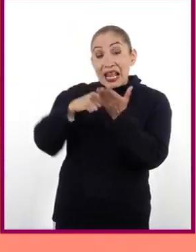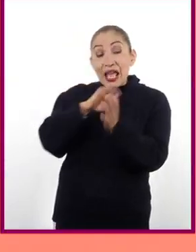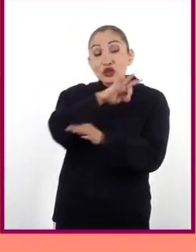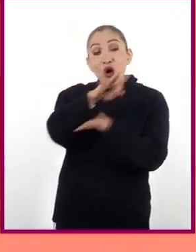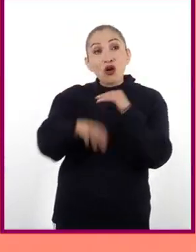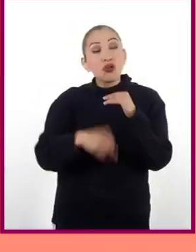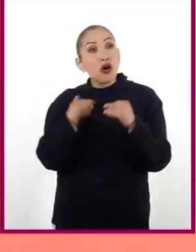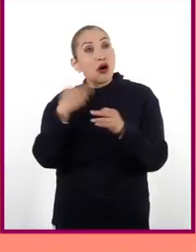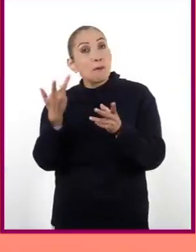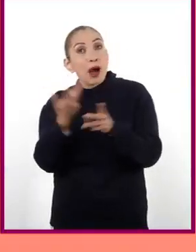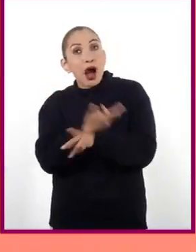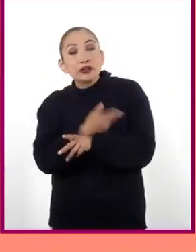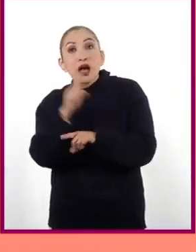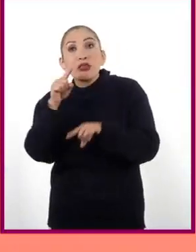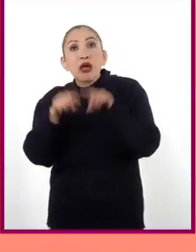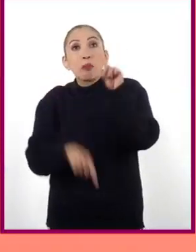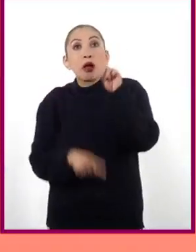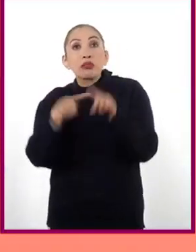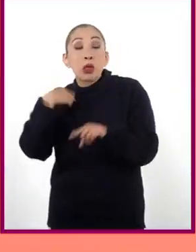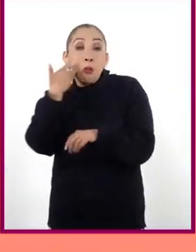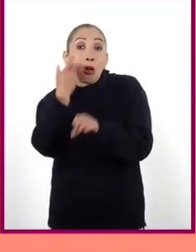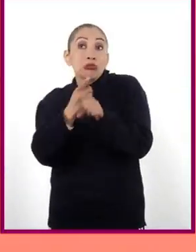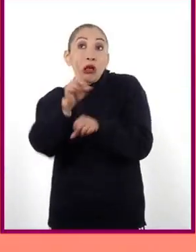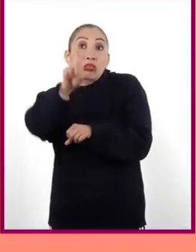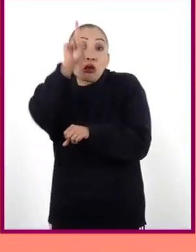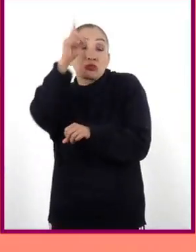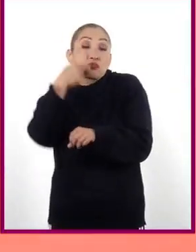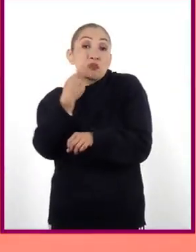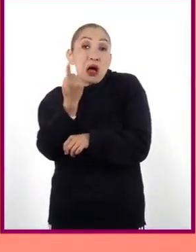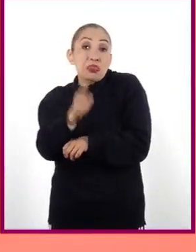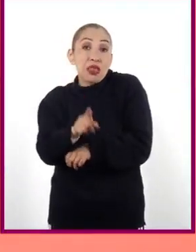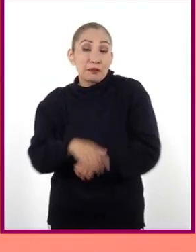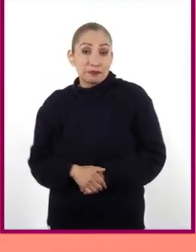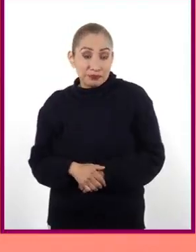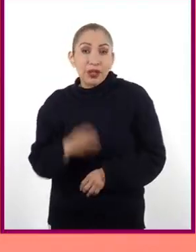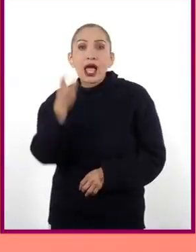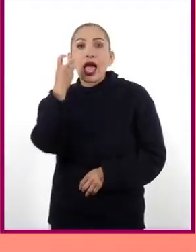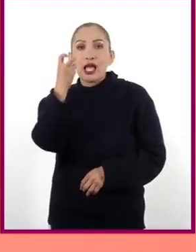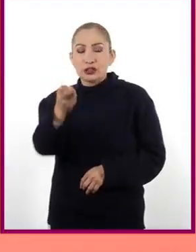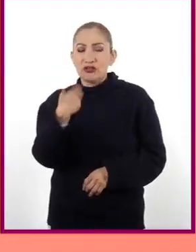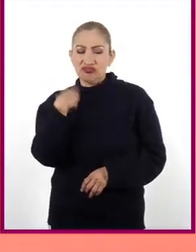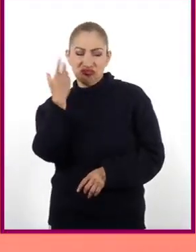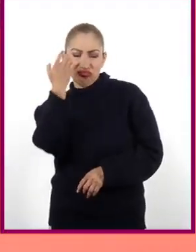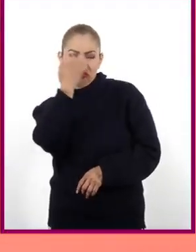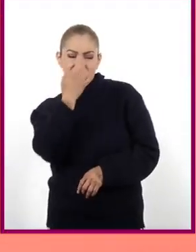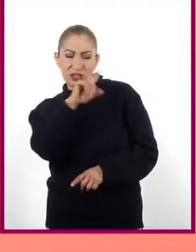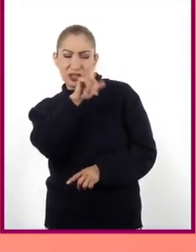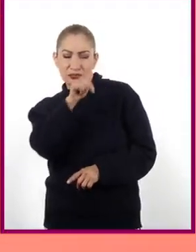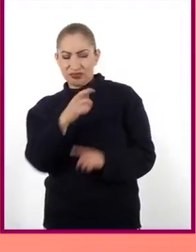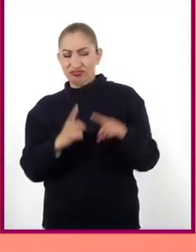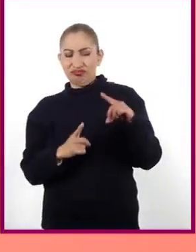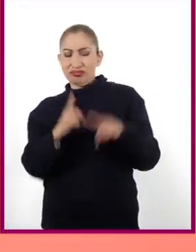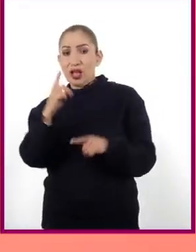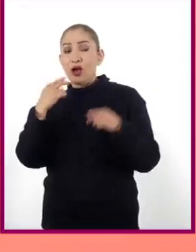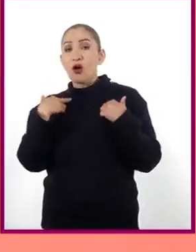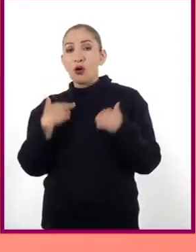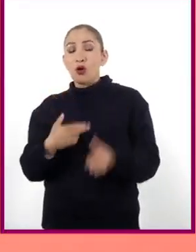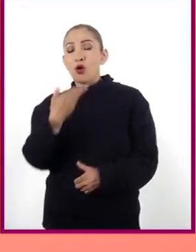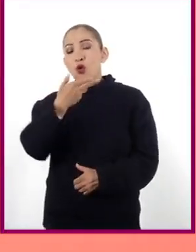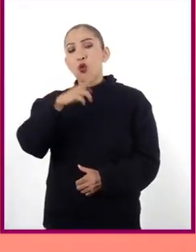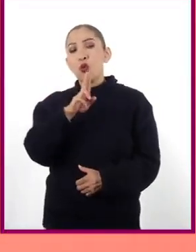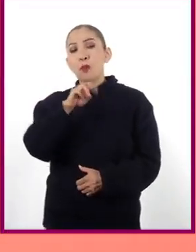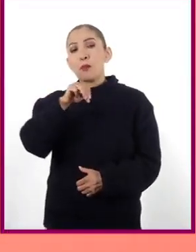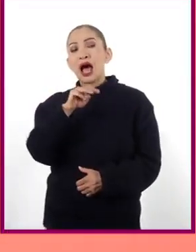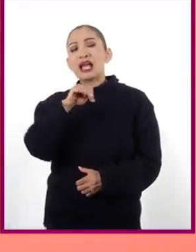lo que existía y pasaba dependía de la voluntad divina. Esto fue cuestionado posteriormente por el humanismo,